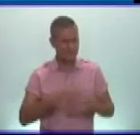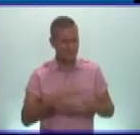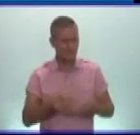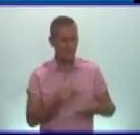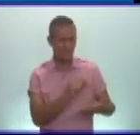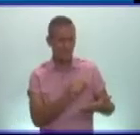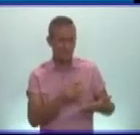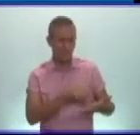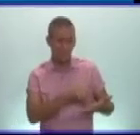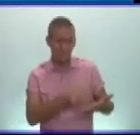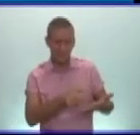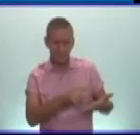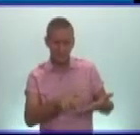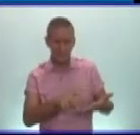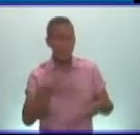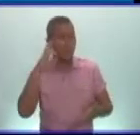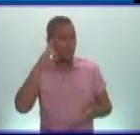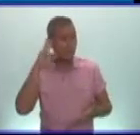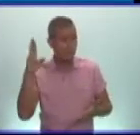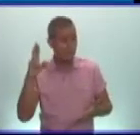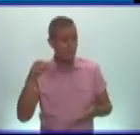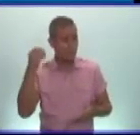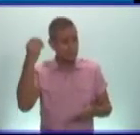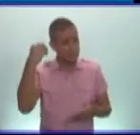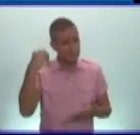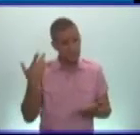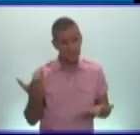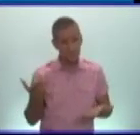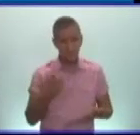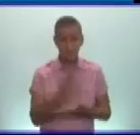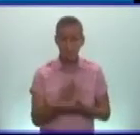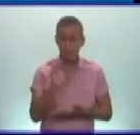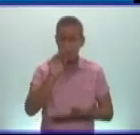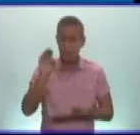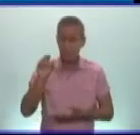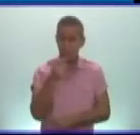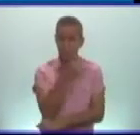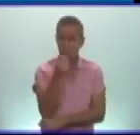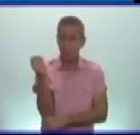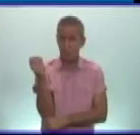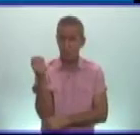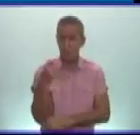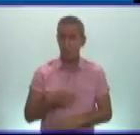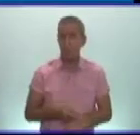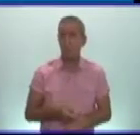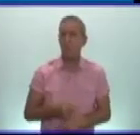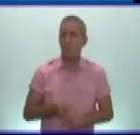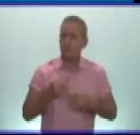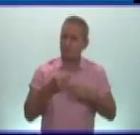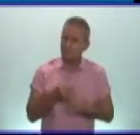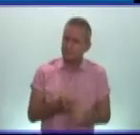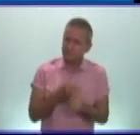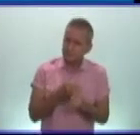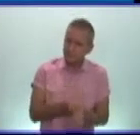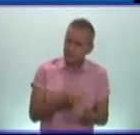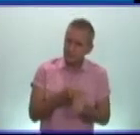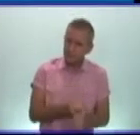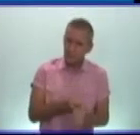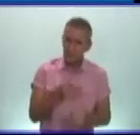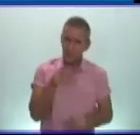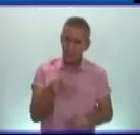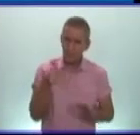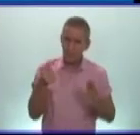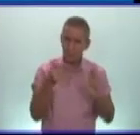texto. Esto es solo para recordar, porque sabemos que en las escuelas, los docentes les han insistido mucho en todos estos aspectos que debemos tener en